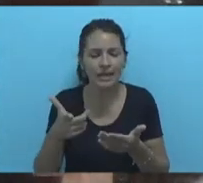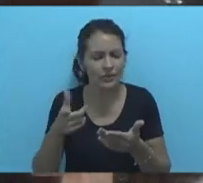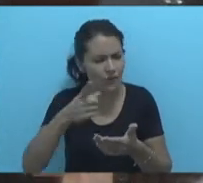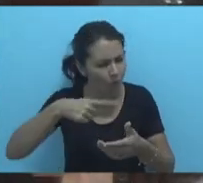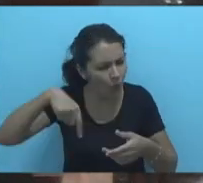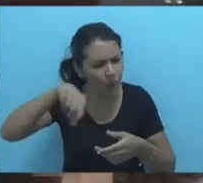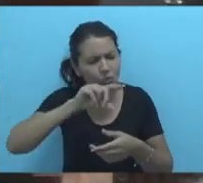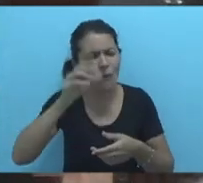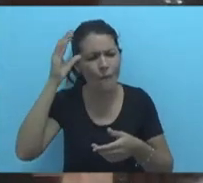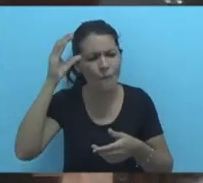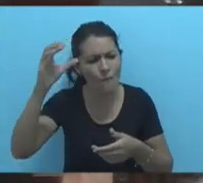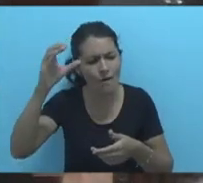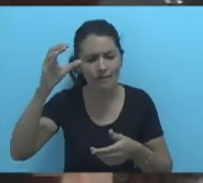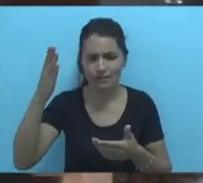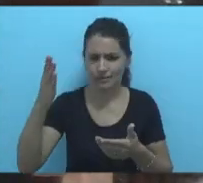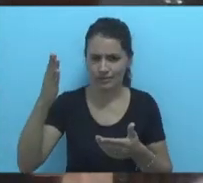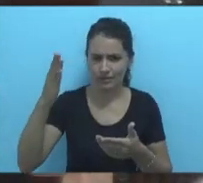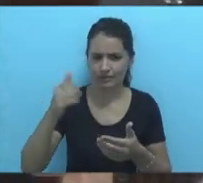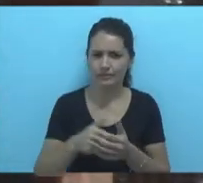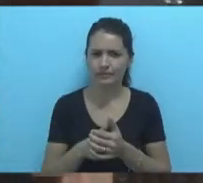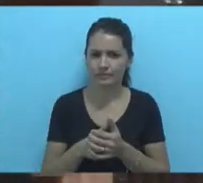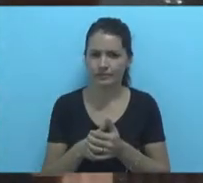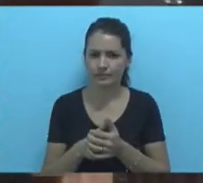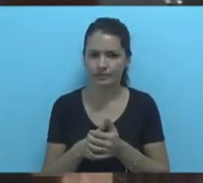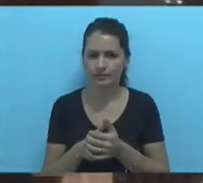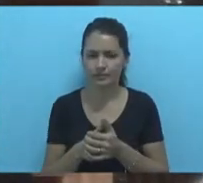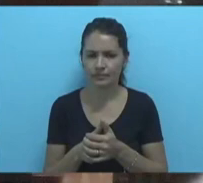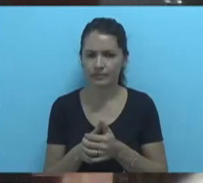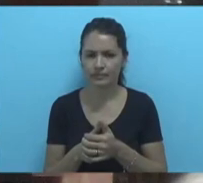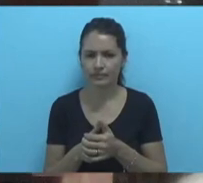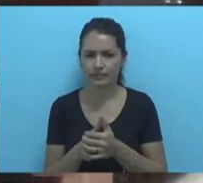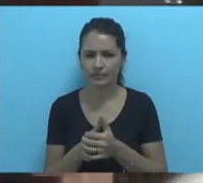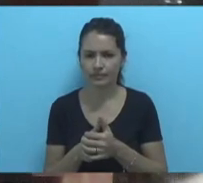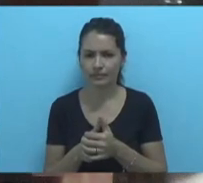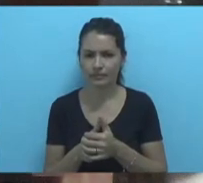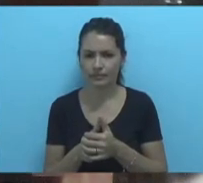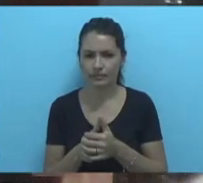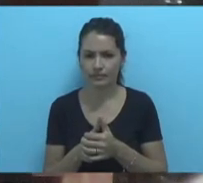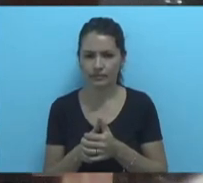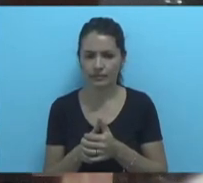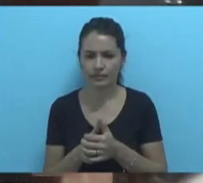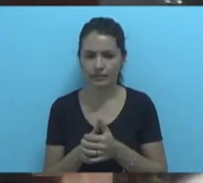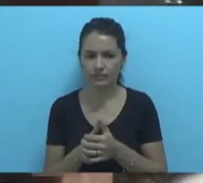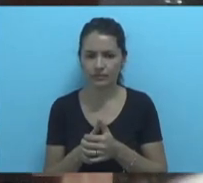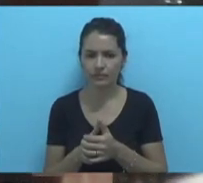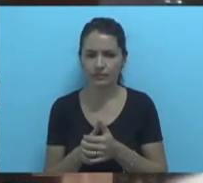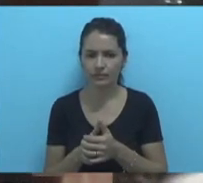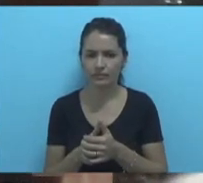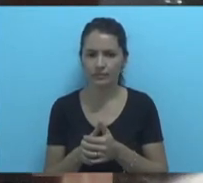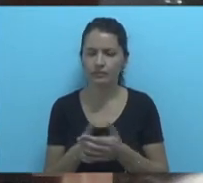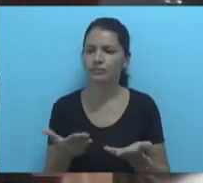de que el principio de continuidad jurídica del Estado no solamente tiene que ver con el traslado de